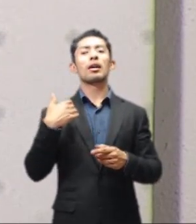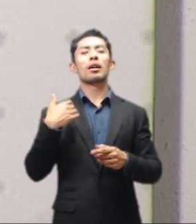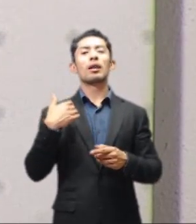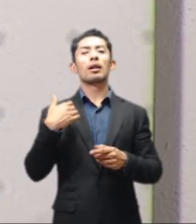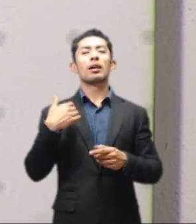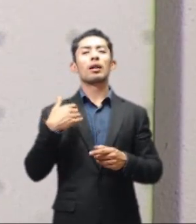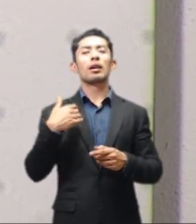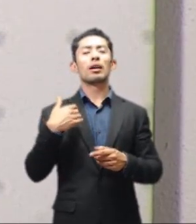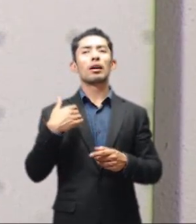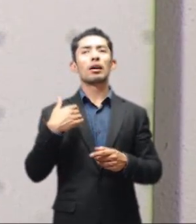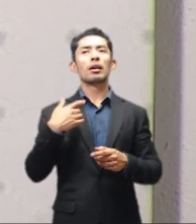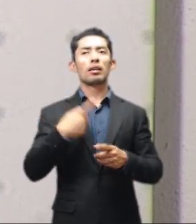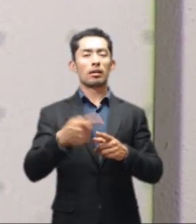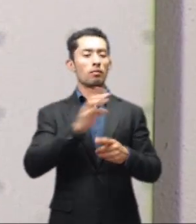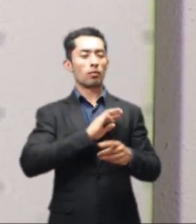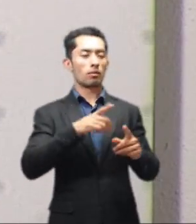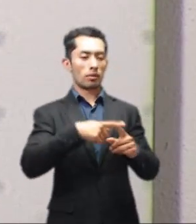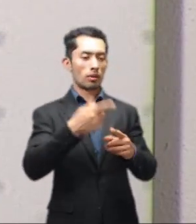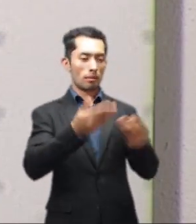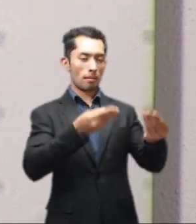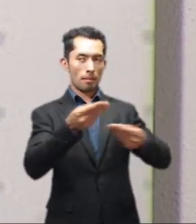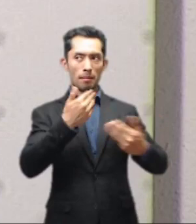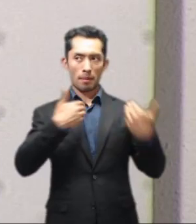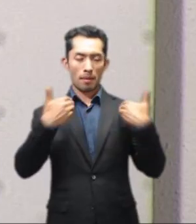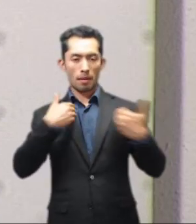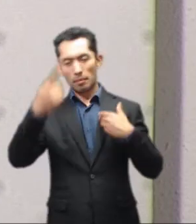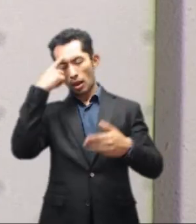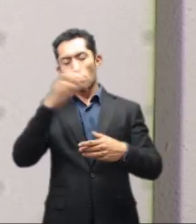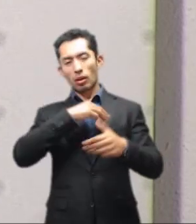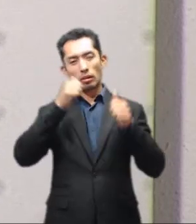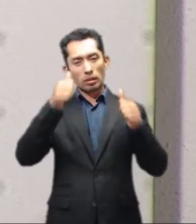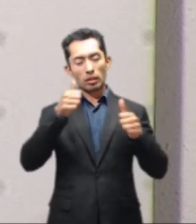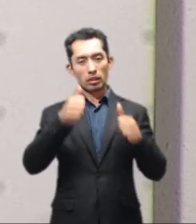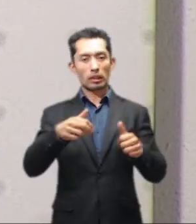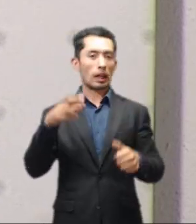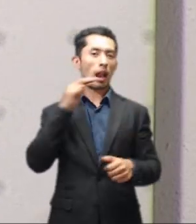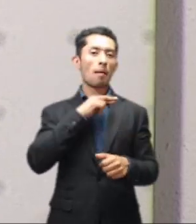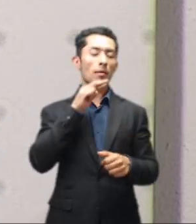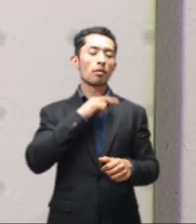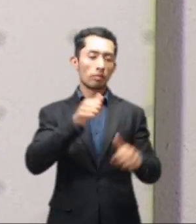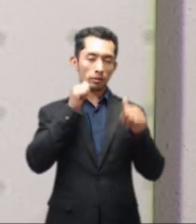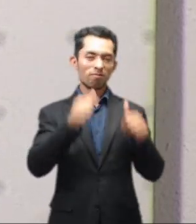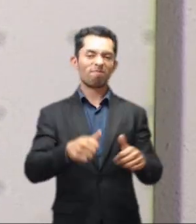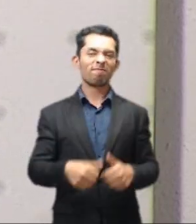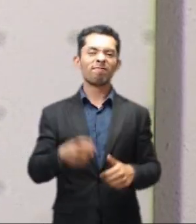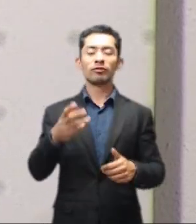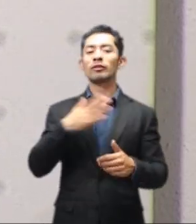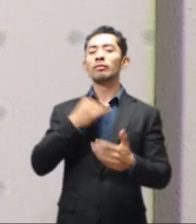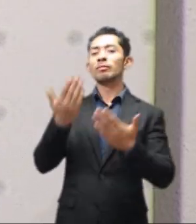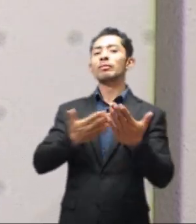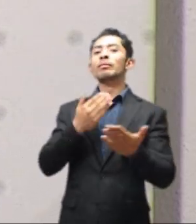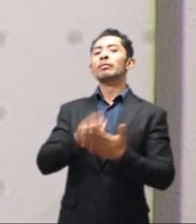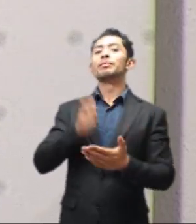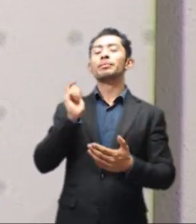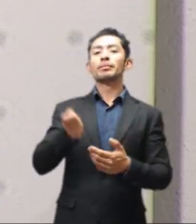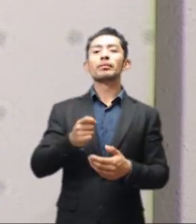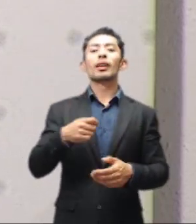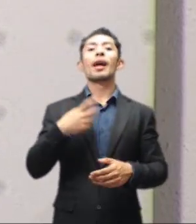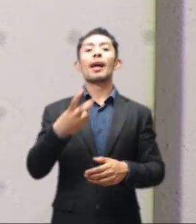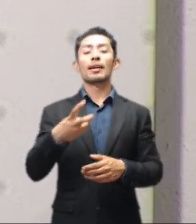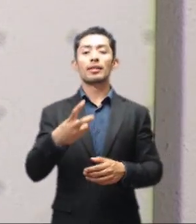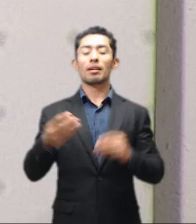recogiendo en todo nuestro municipio para poder atenderlos de forma inmediata Entonces mi propuesta es de que este